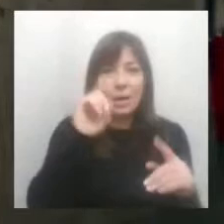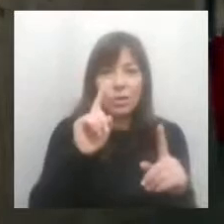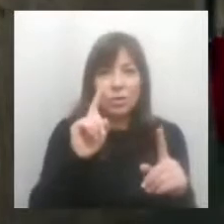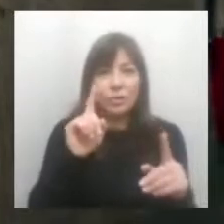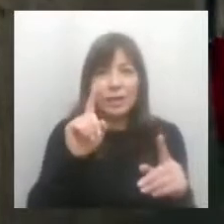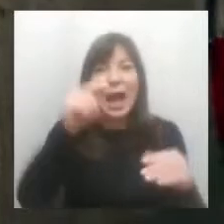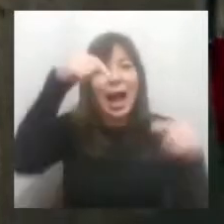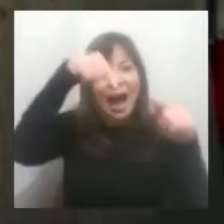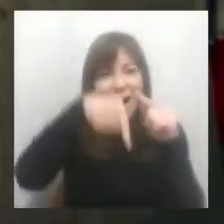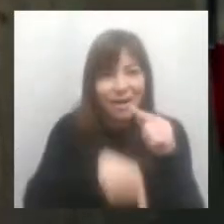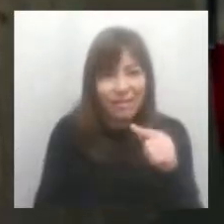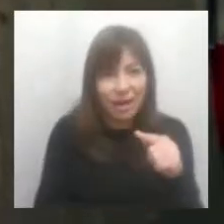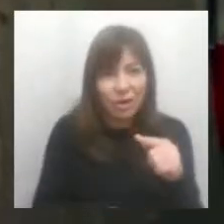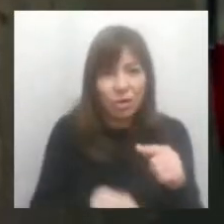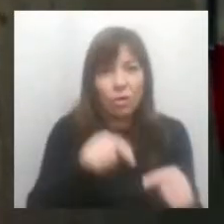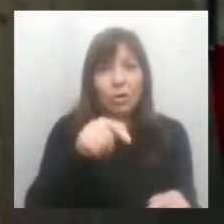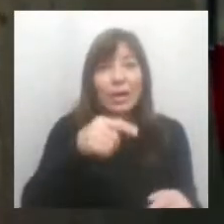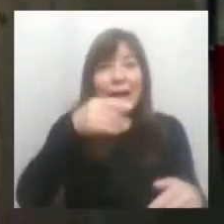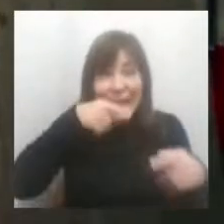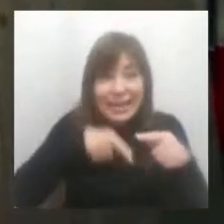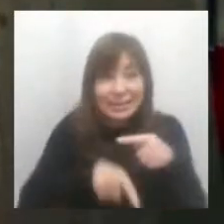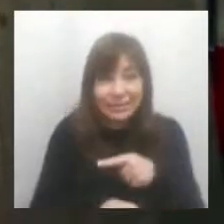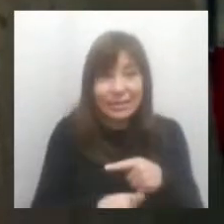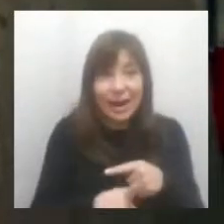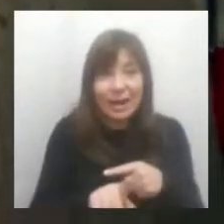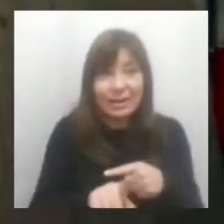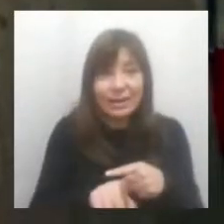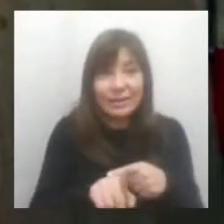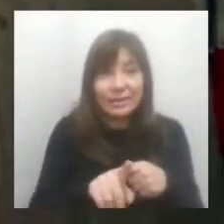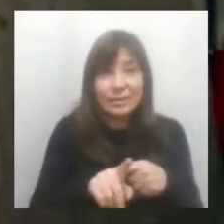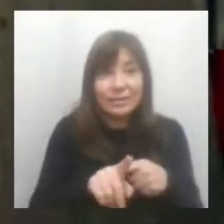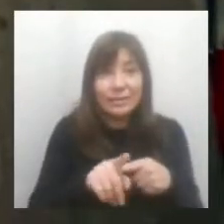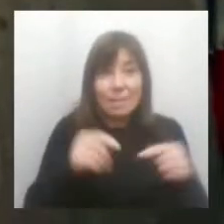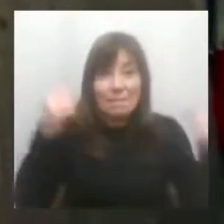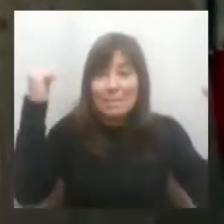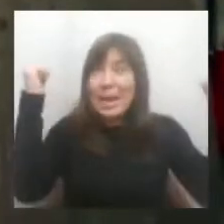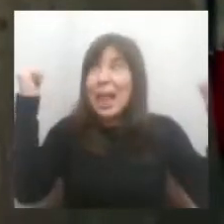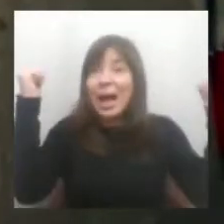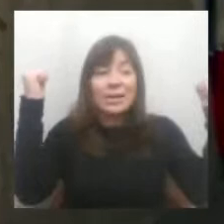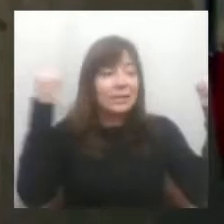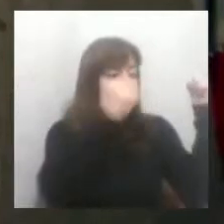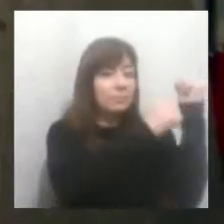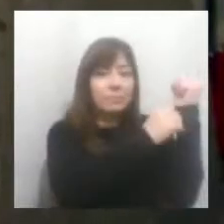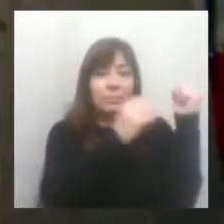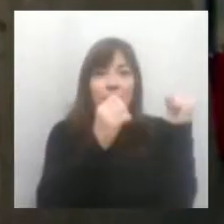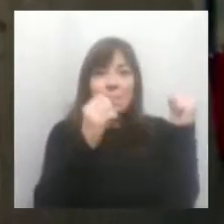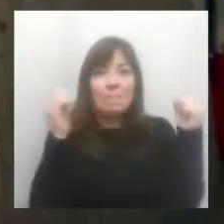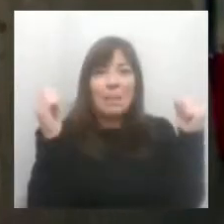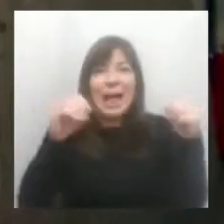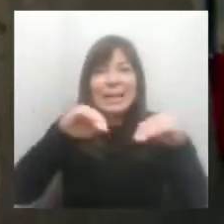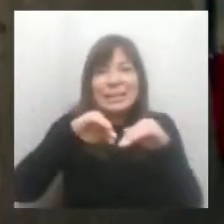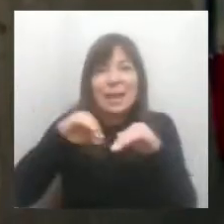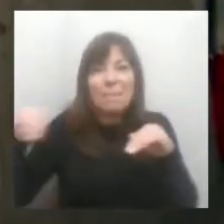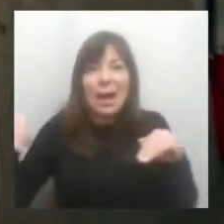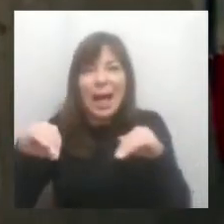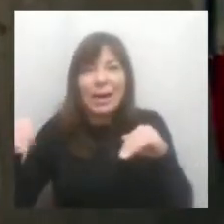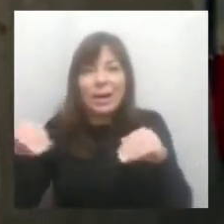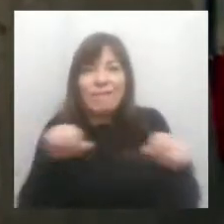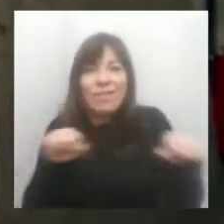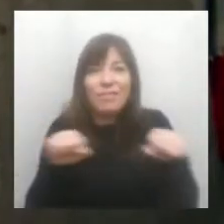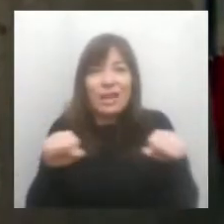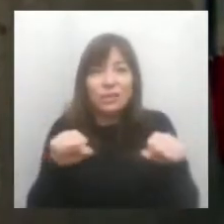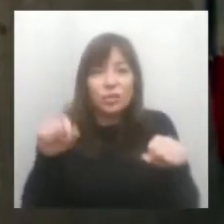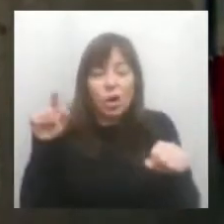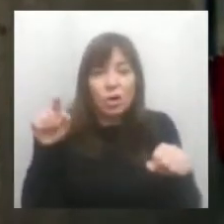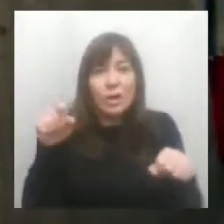Para instalar la Casa Sísmica, tuvo que construirse sobre unos pilares para aislar la vibración con respecto al edificio, y se tuvo que construir este